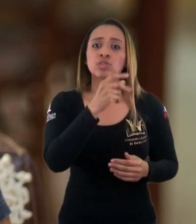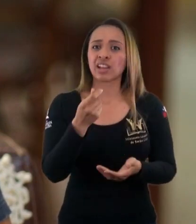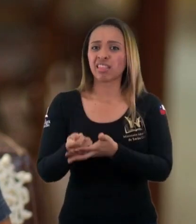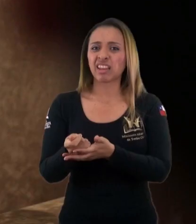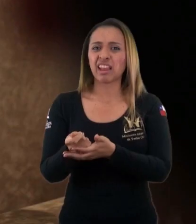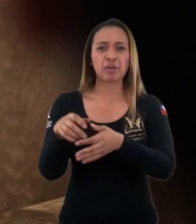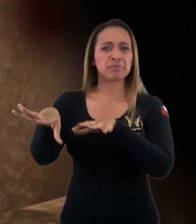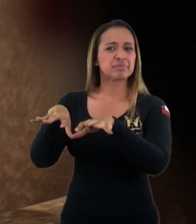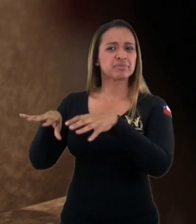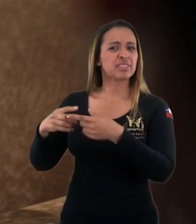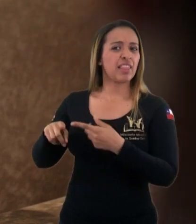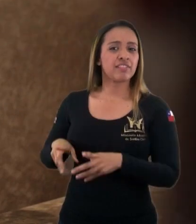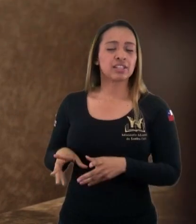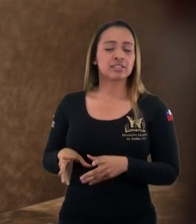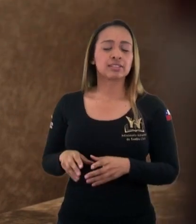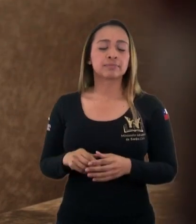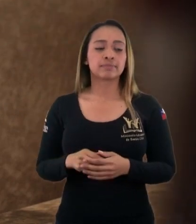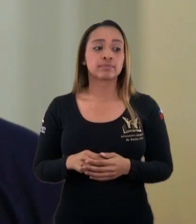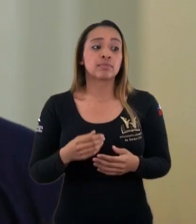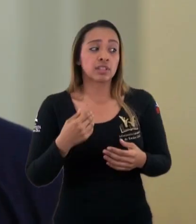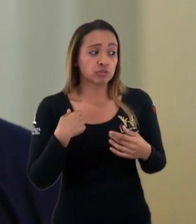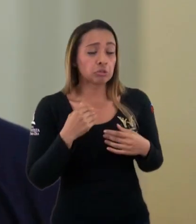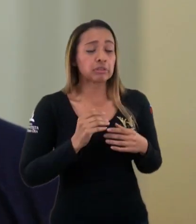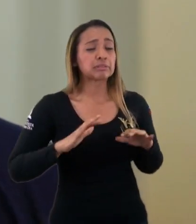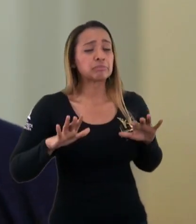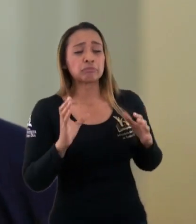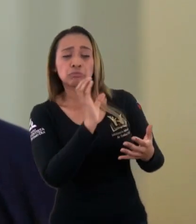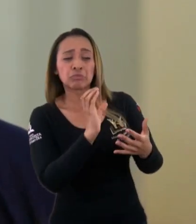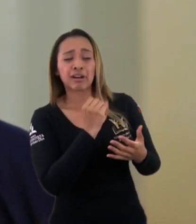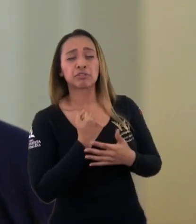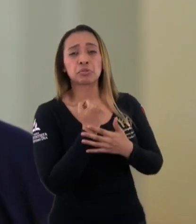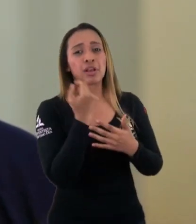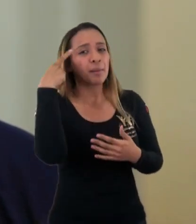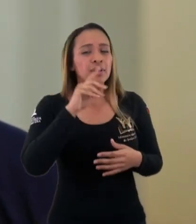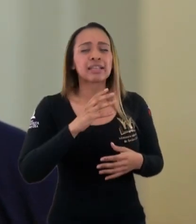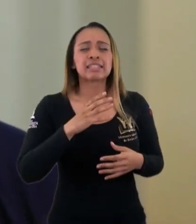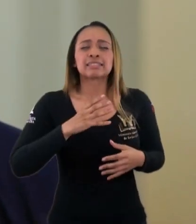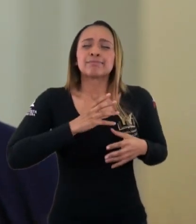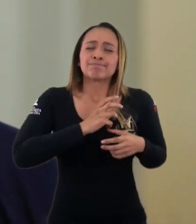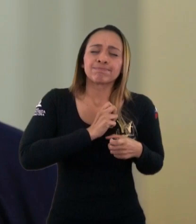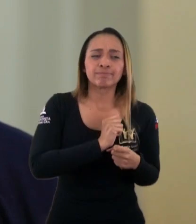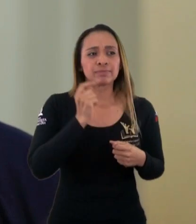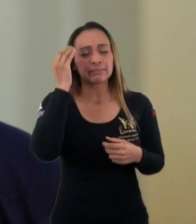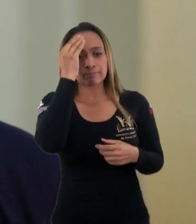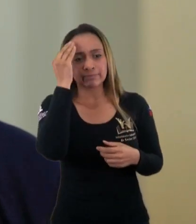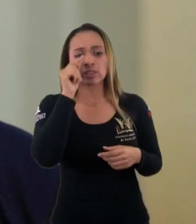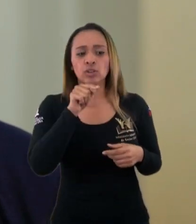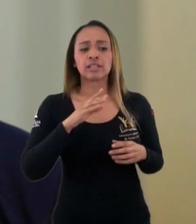en otras cosas. Yo he intentado ayudarla con argumentos. Pero me doy cuenta de que ella sigue angustiada con este asunto.